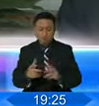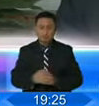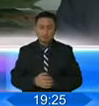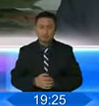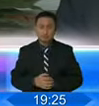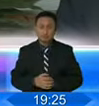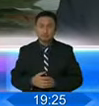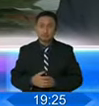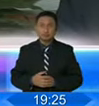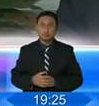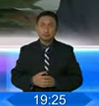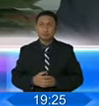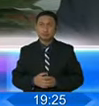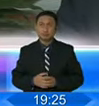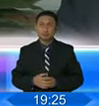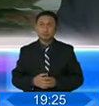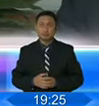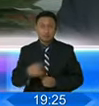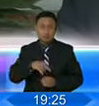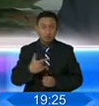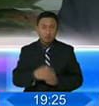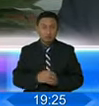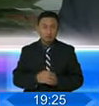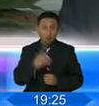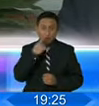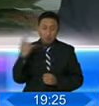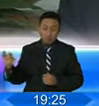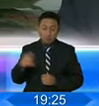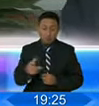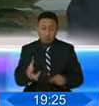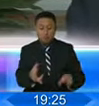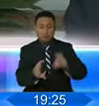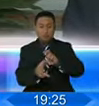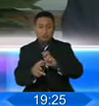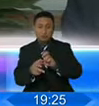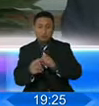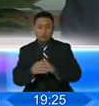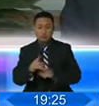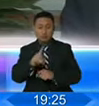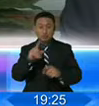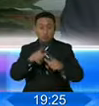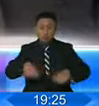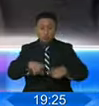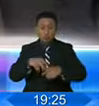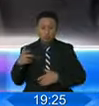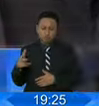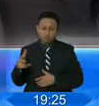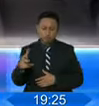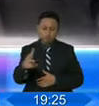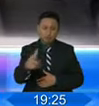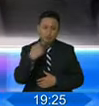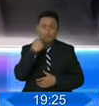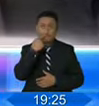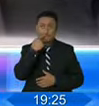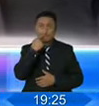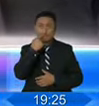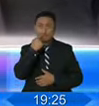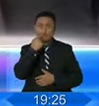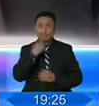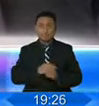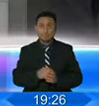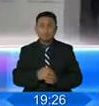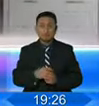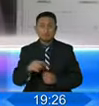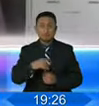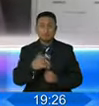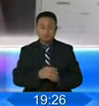de ahí un conductor va a venir y va a llevar a esa persona hasta su destino final. También en ese momento le indican